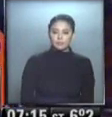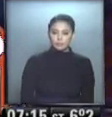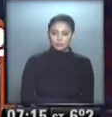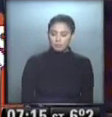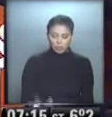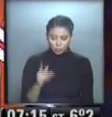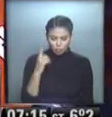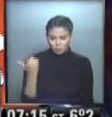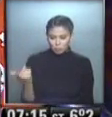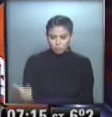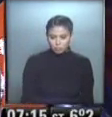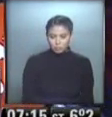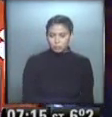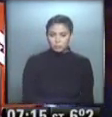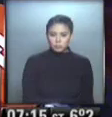Pero no.